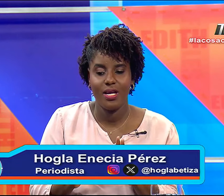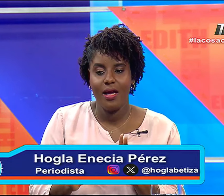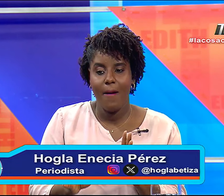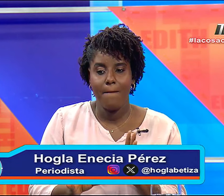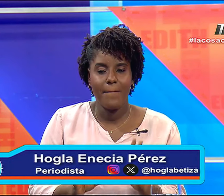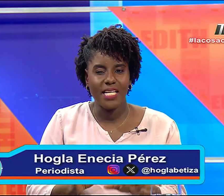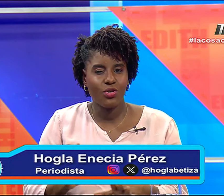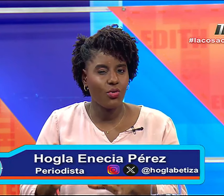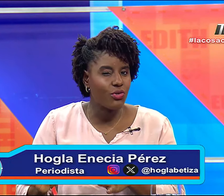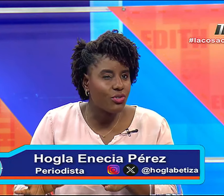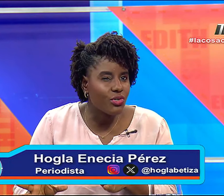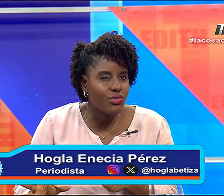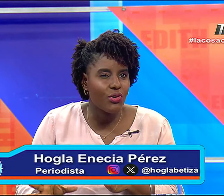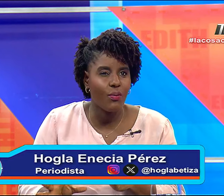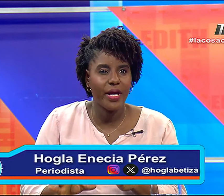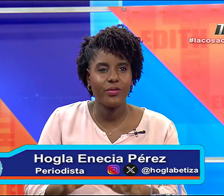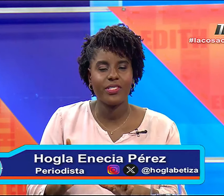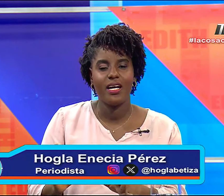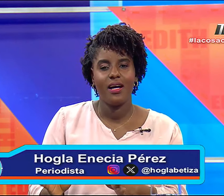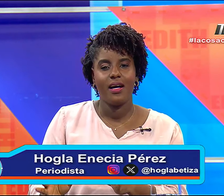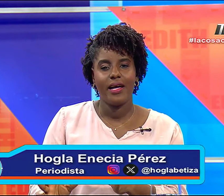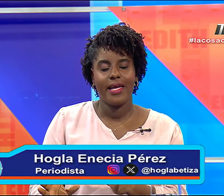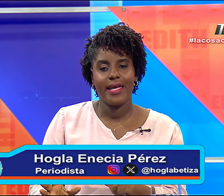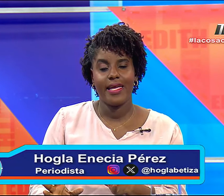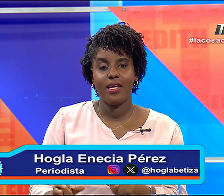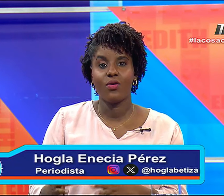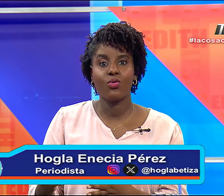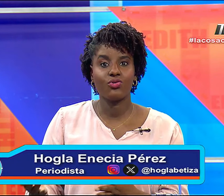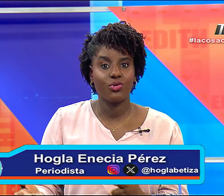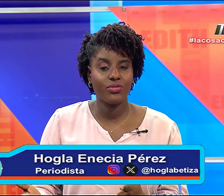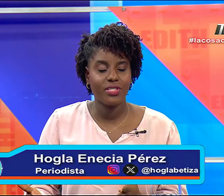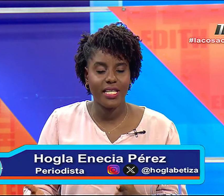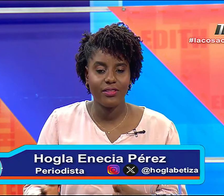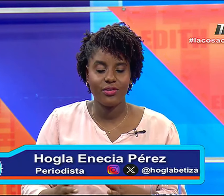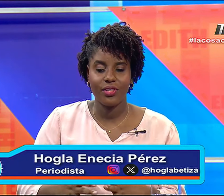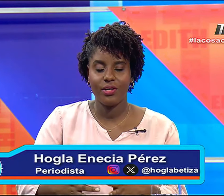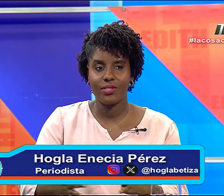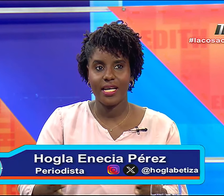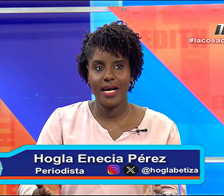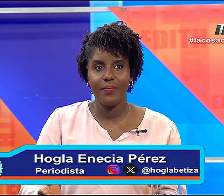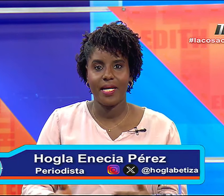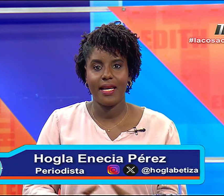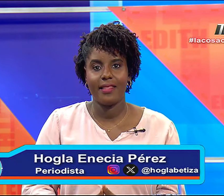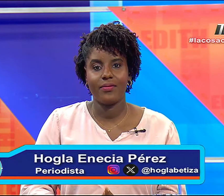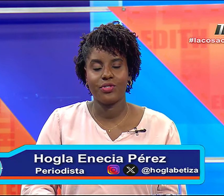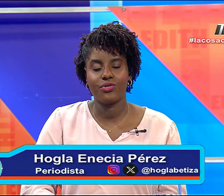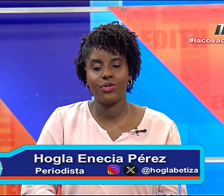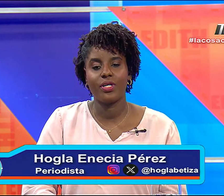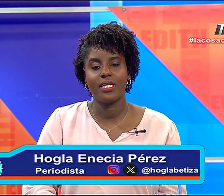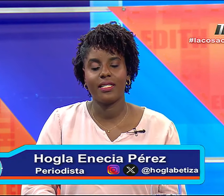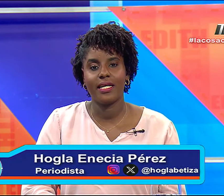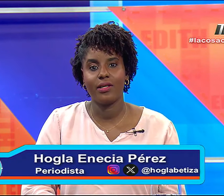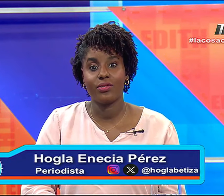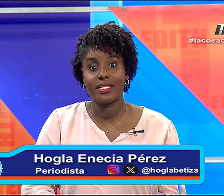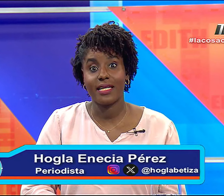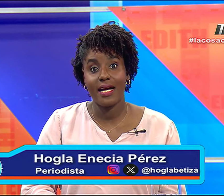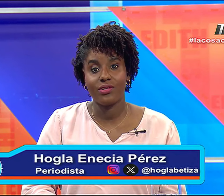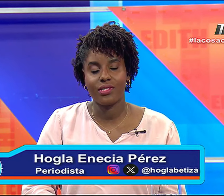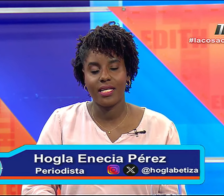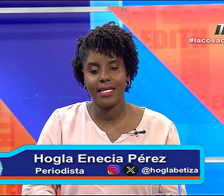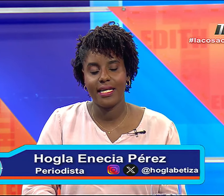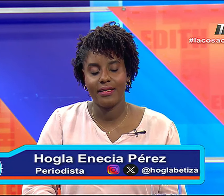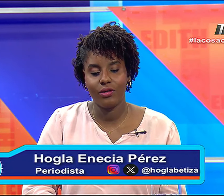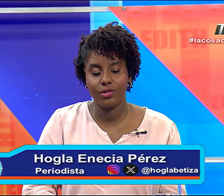los más justos o menos injustos dentro de los que hay para la división de los